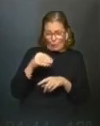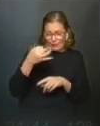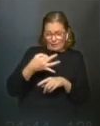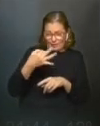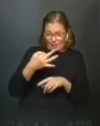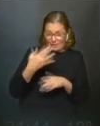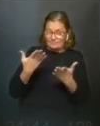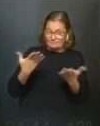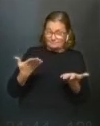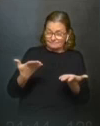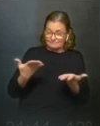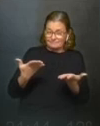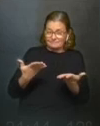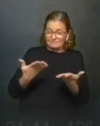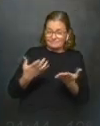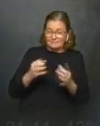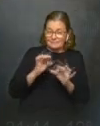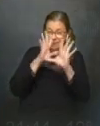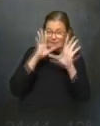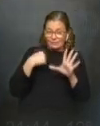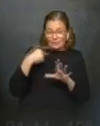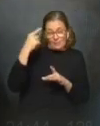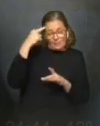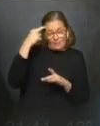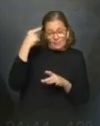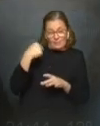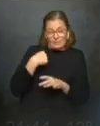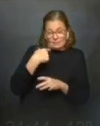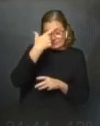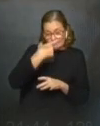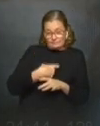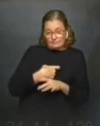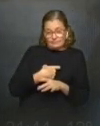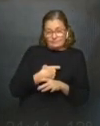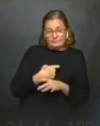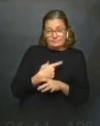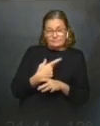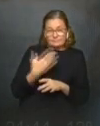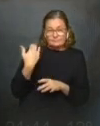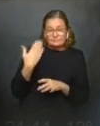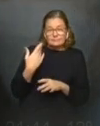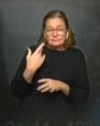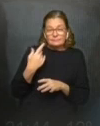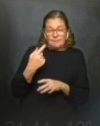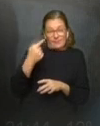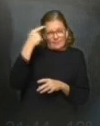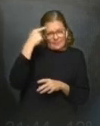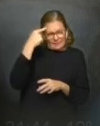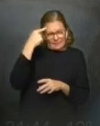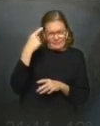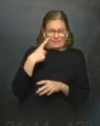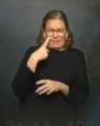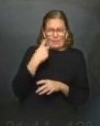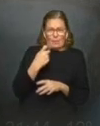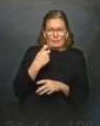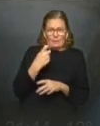está sucediendo. Claro, yo creo que en el caso personal, al momento de que te cae la ficha y asimilás